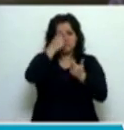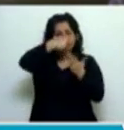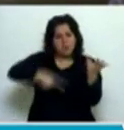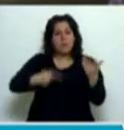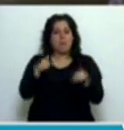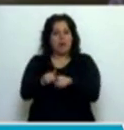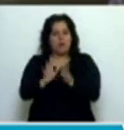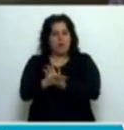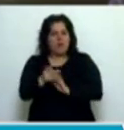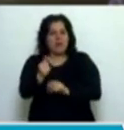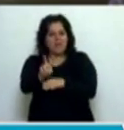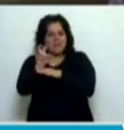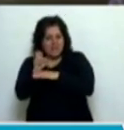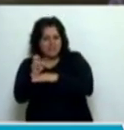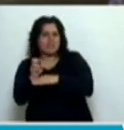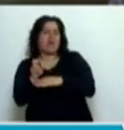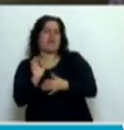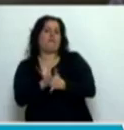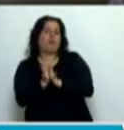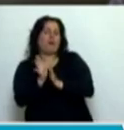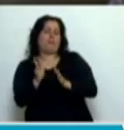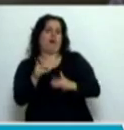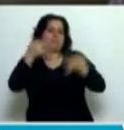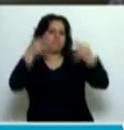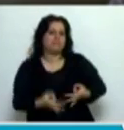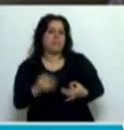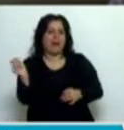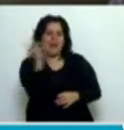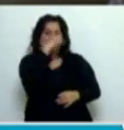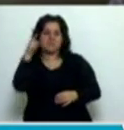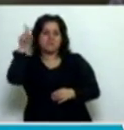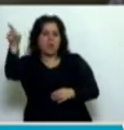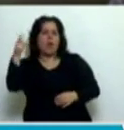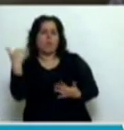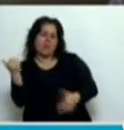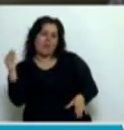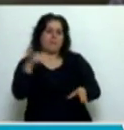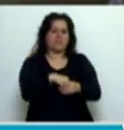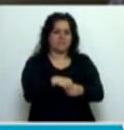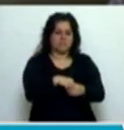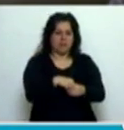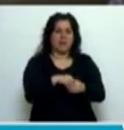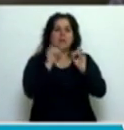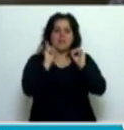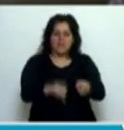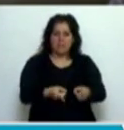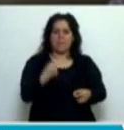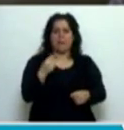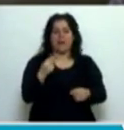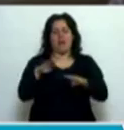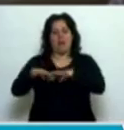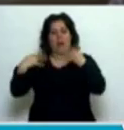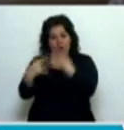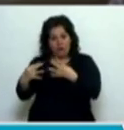de renta por un activo específico en el cual el Estado consolida su participación y en el cual el